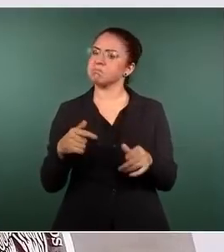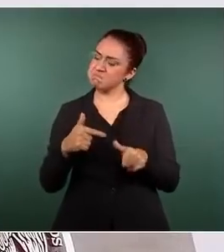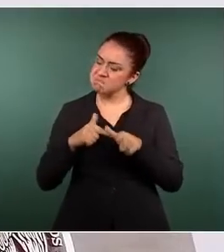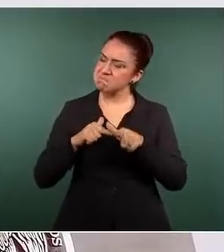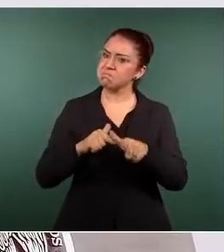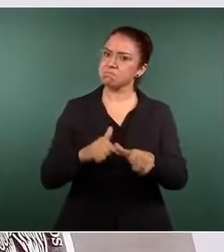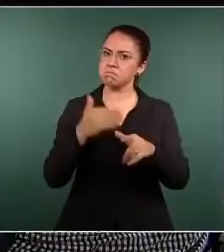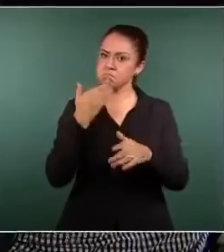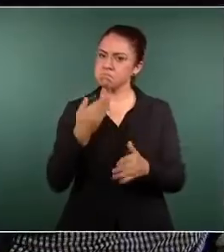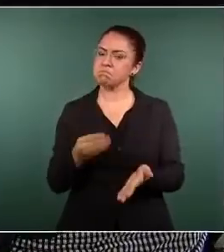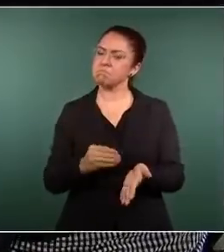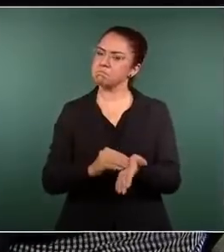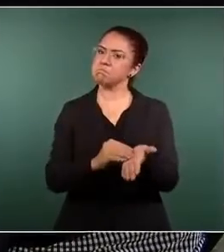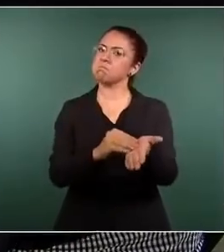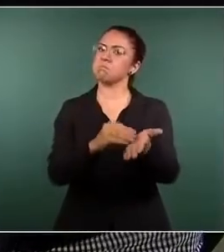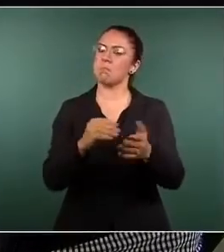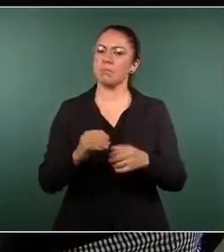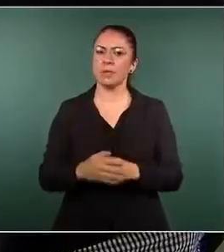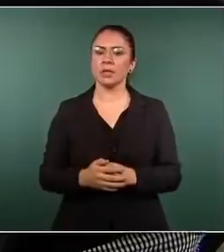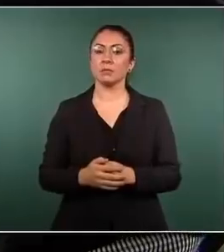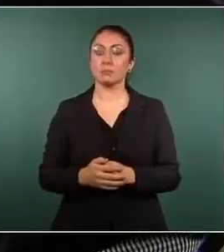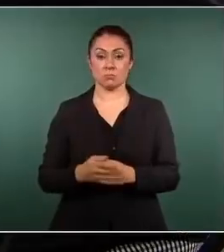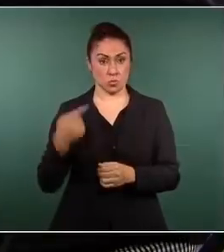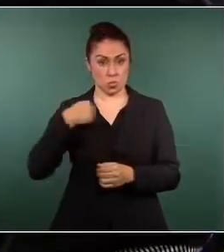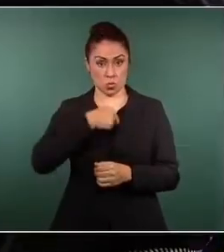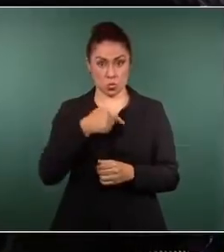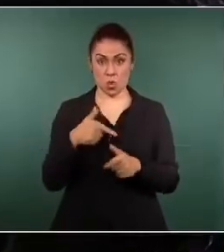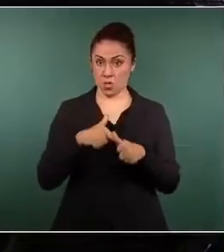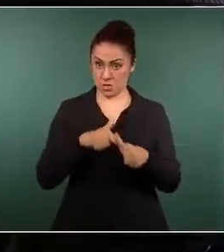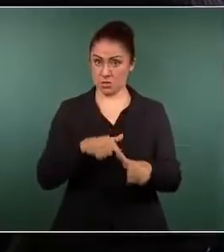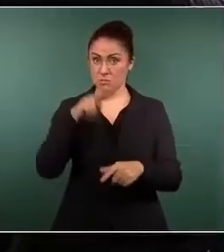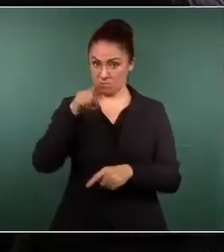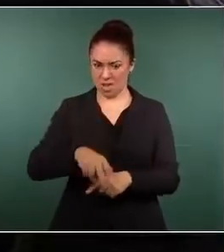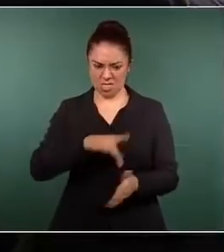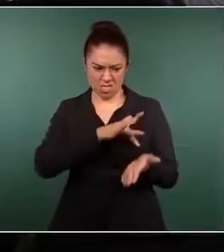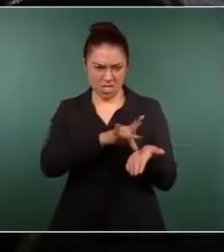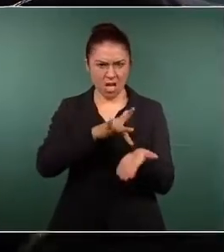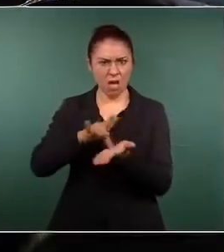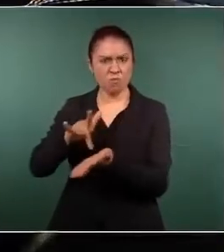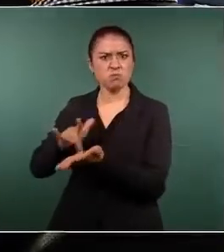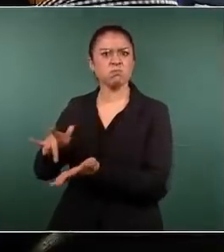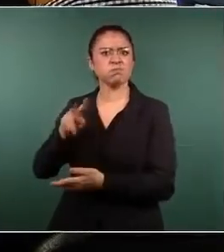vamos a seguir apoyando